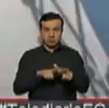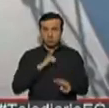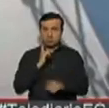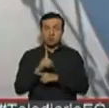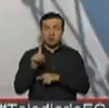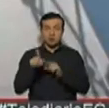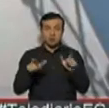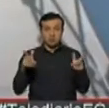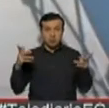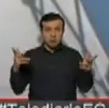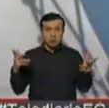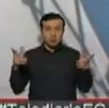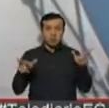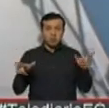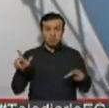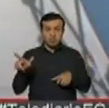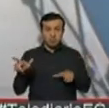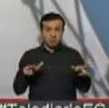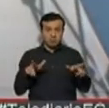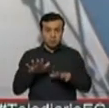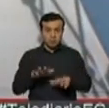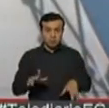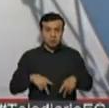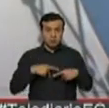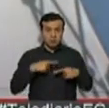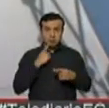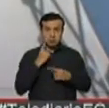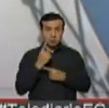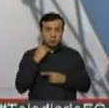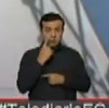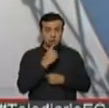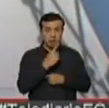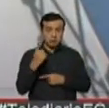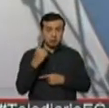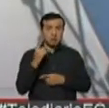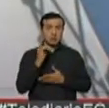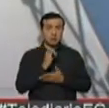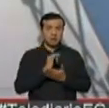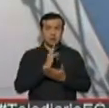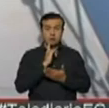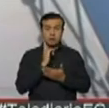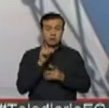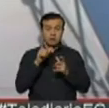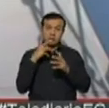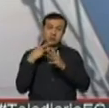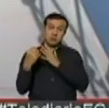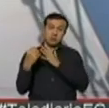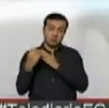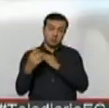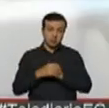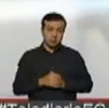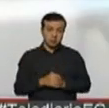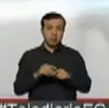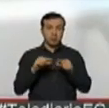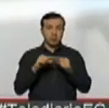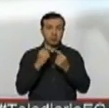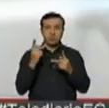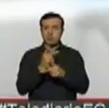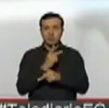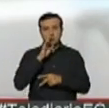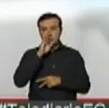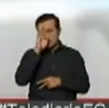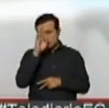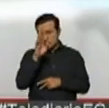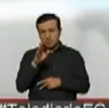gente desplazada, pobladores que vivían en la zona de Buenos Aires, en Imbabura, y que han tenido que salir de sus casas? El crimen organizado siempre genera